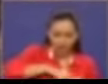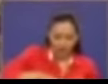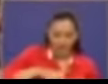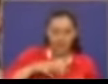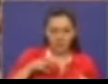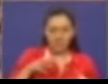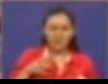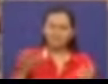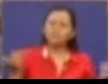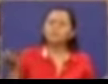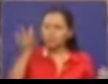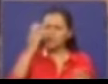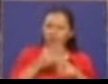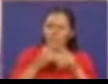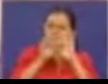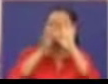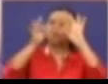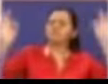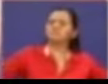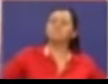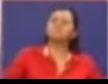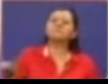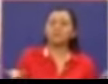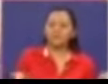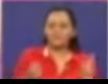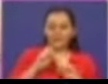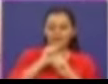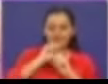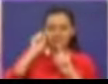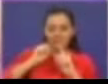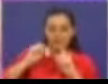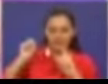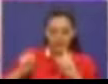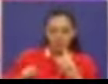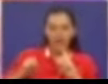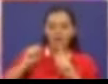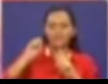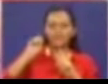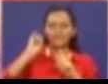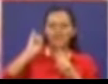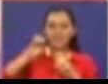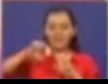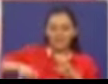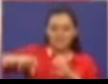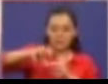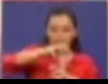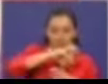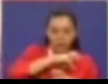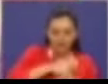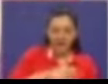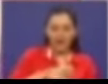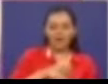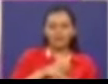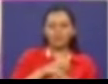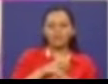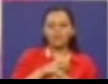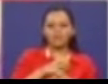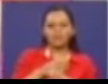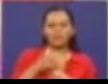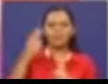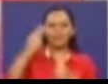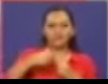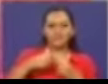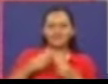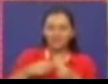nombrecitos? Intersectorial, ¿verdad, Ponce? Sistema Intersectorial para la Articulación de la Participación